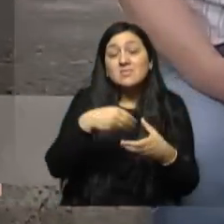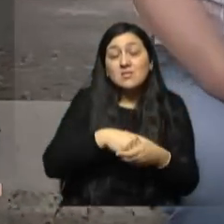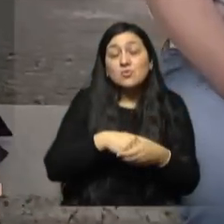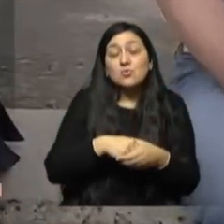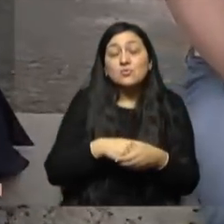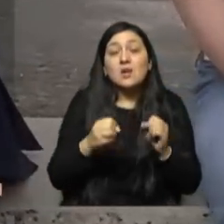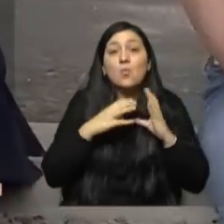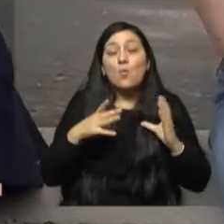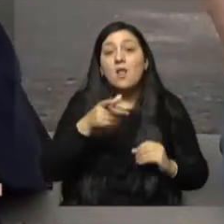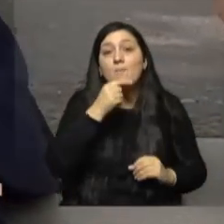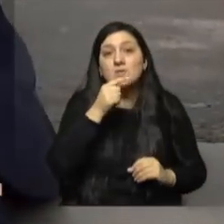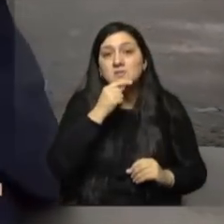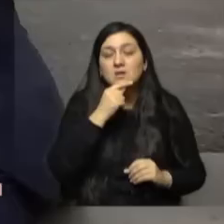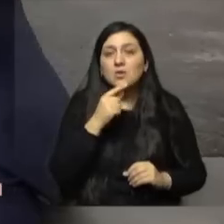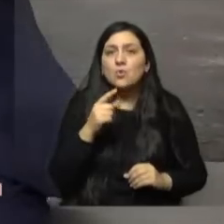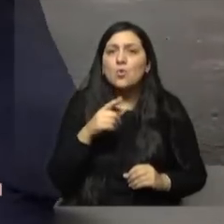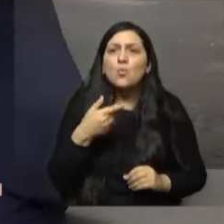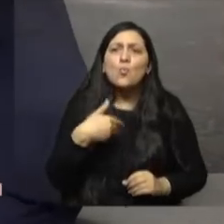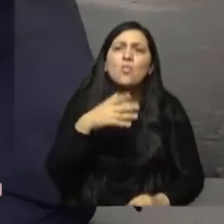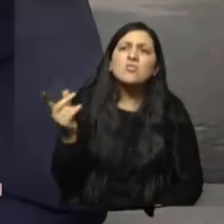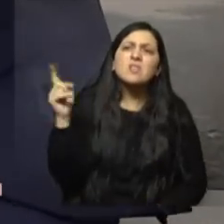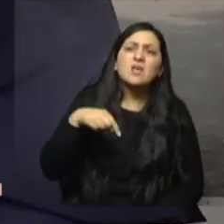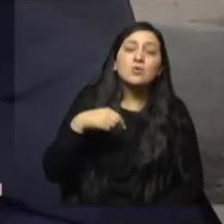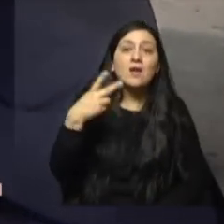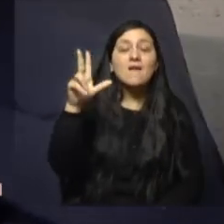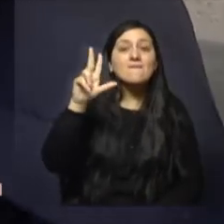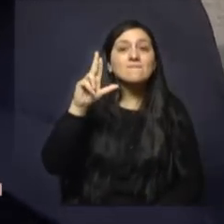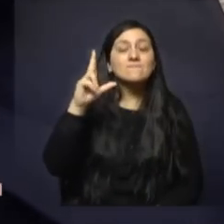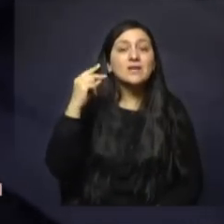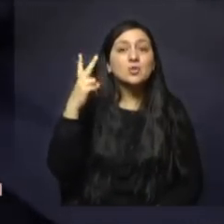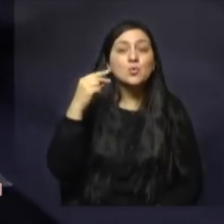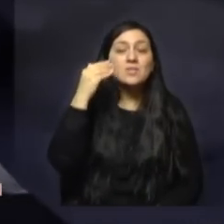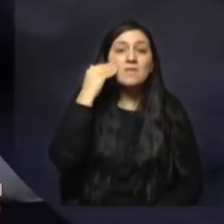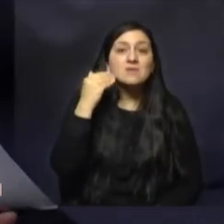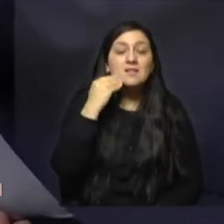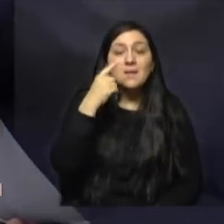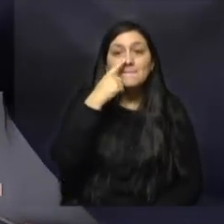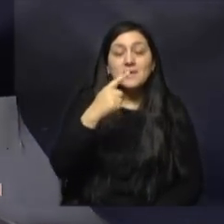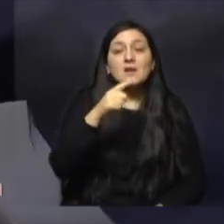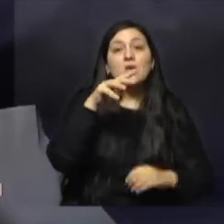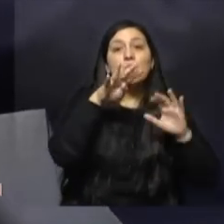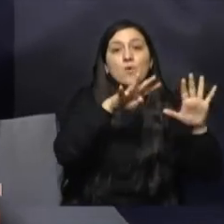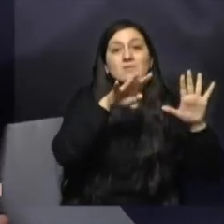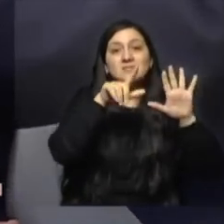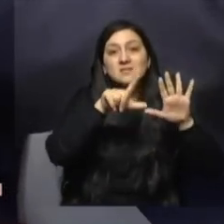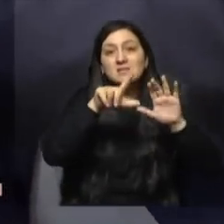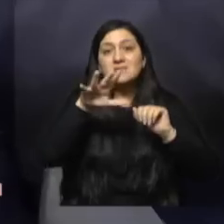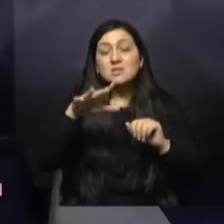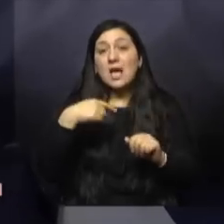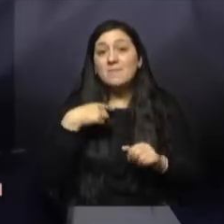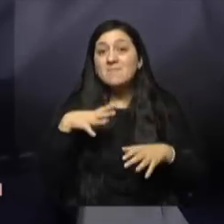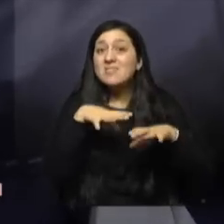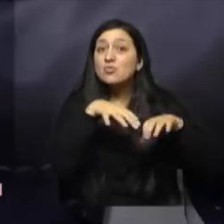policía. ¿Cuándo te trajeron acá? El 21 de abril de 1975. A mí me detuvieron